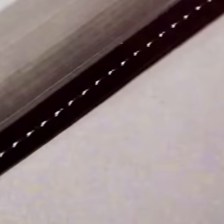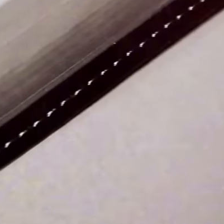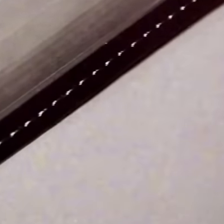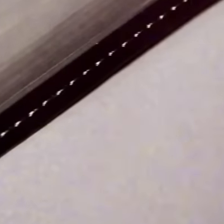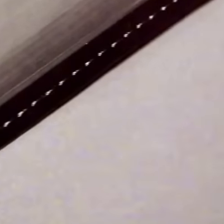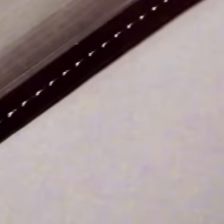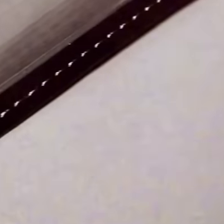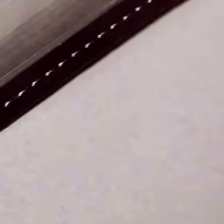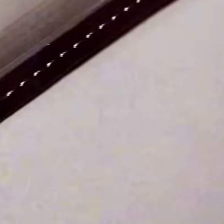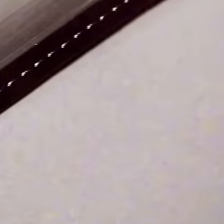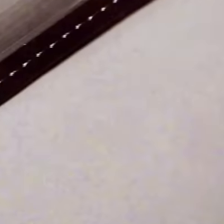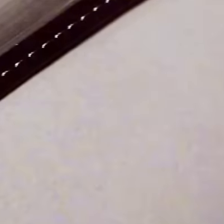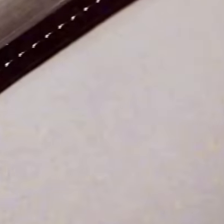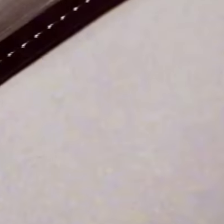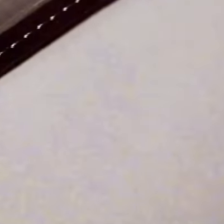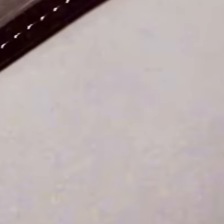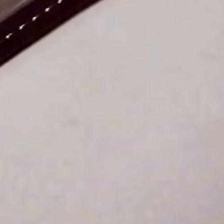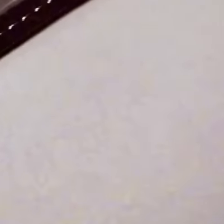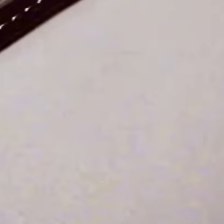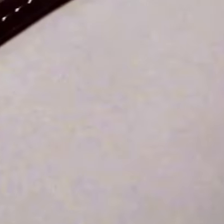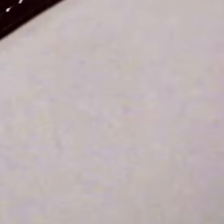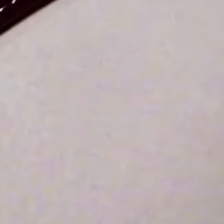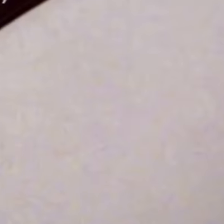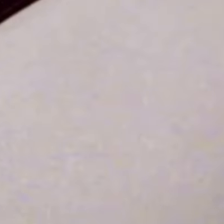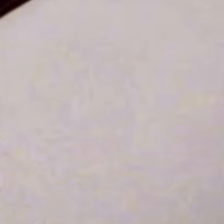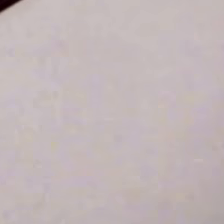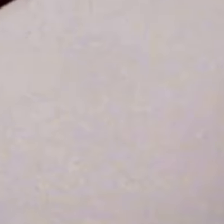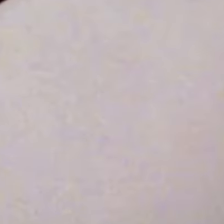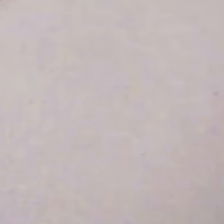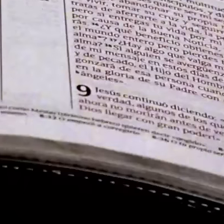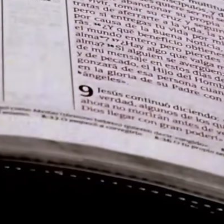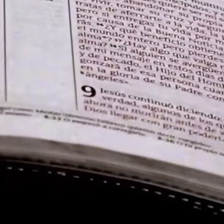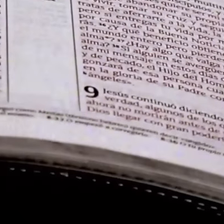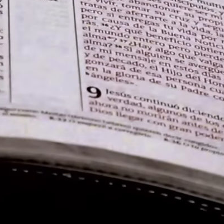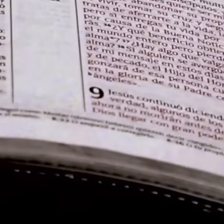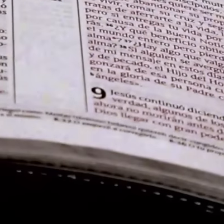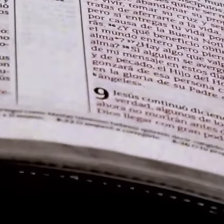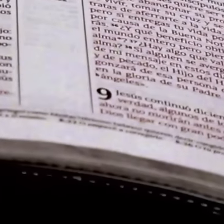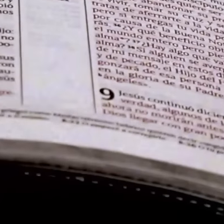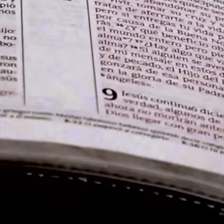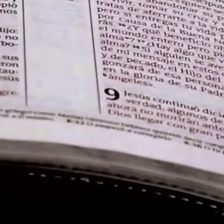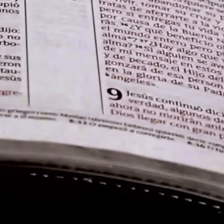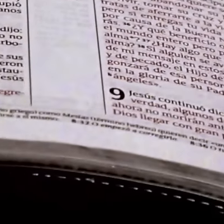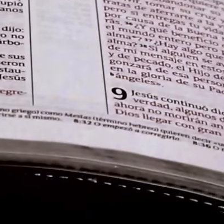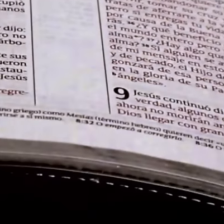Estoy agradecido y aunque otros no te piensen.